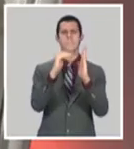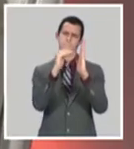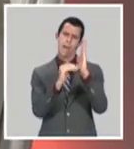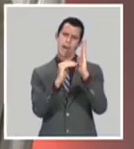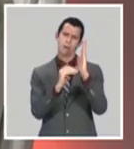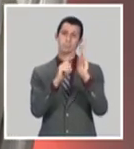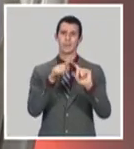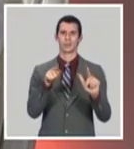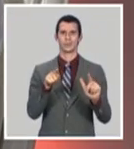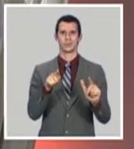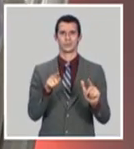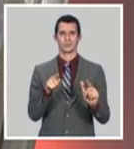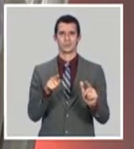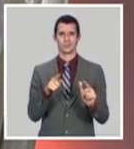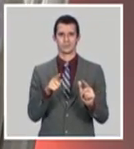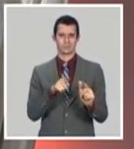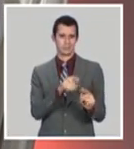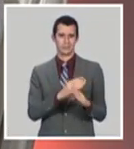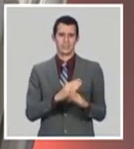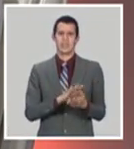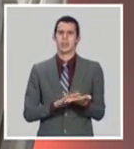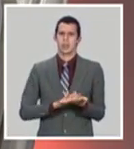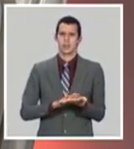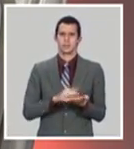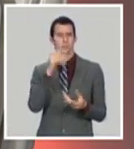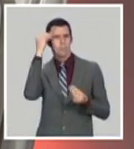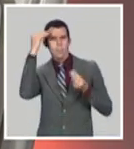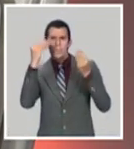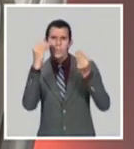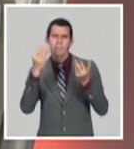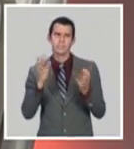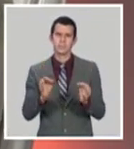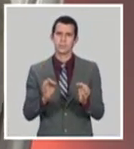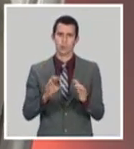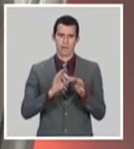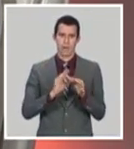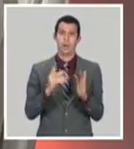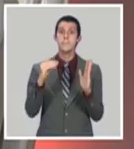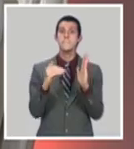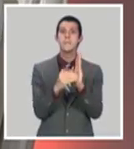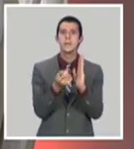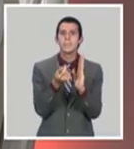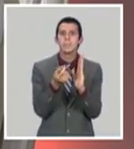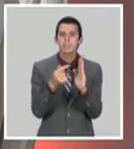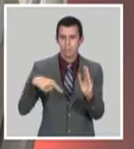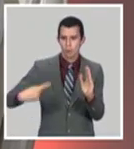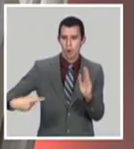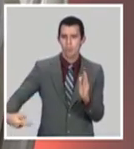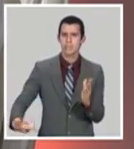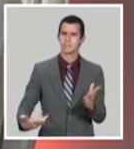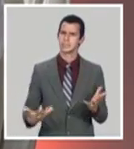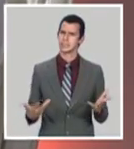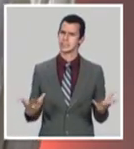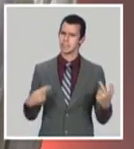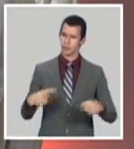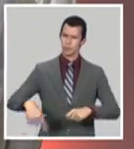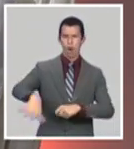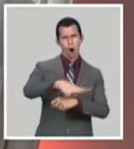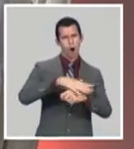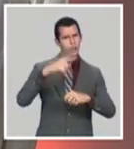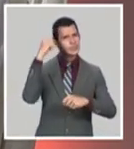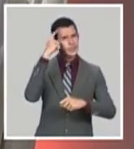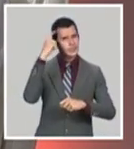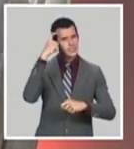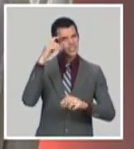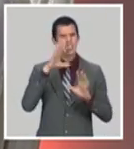preocupemos con este asunto, porque juega un papel fundamental, que cada cual juegue el papel que le corresponde. En